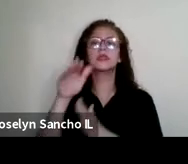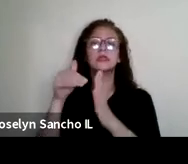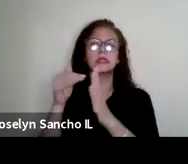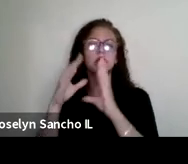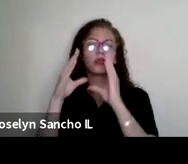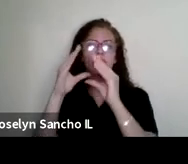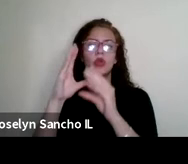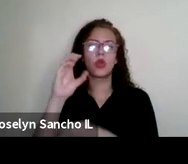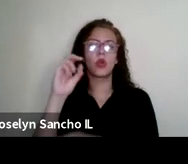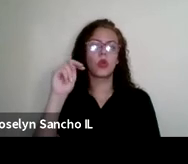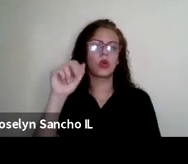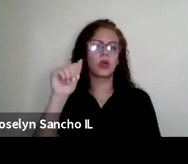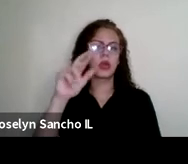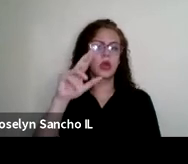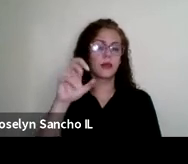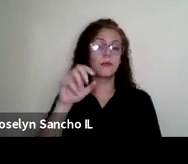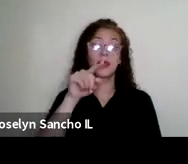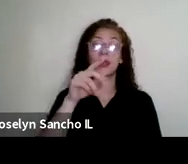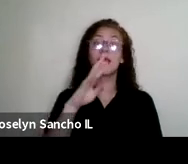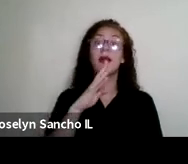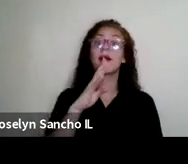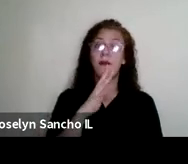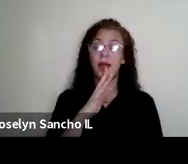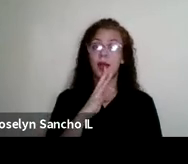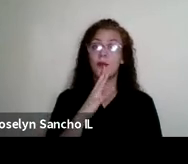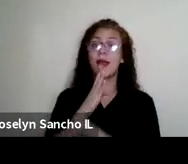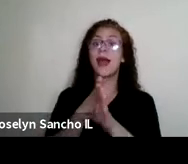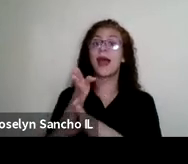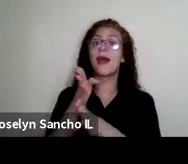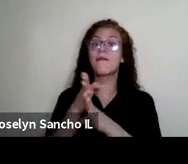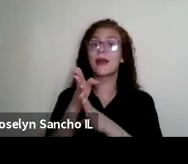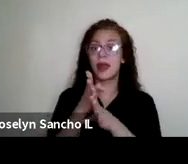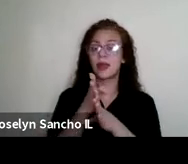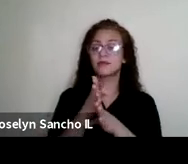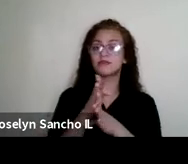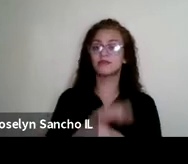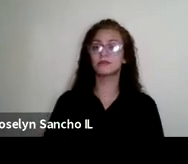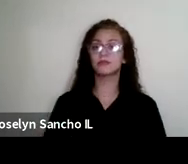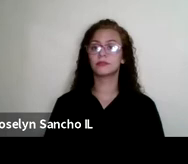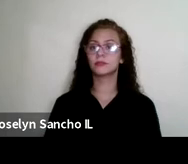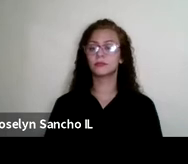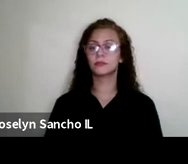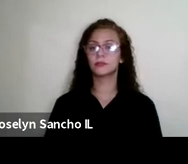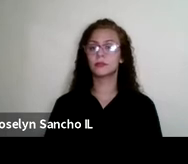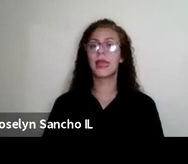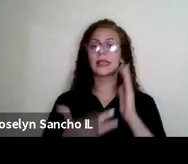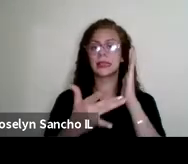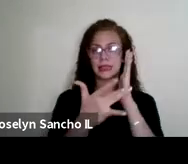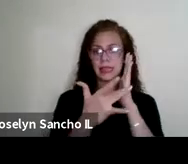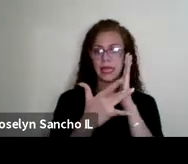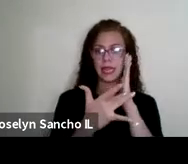de CONARE, ¿verdad? Aquí estamos hablando de las carreras de técnicas,